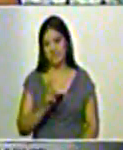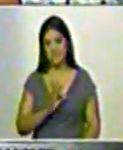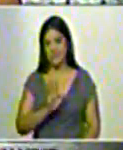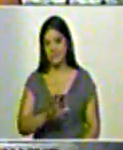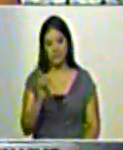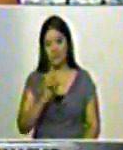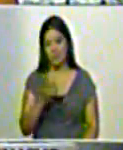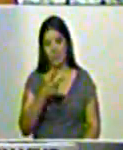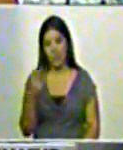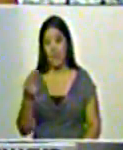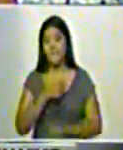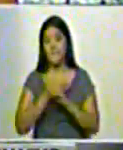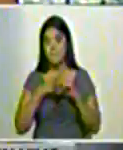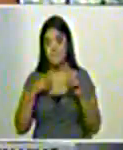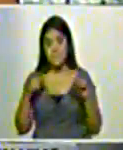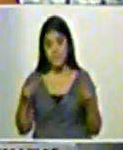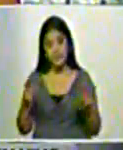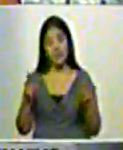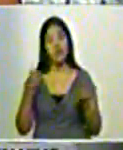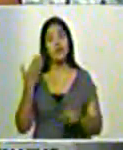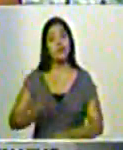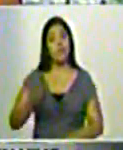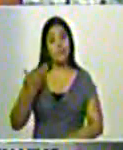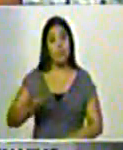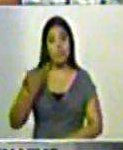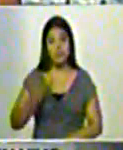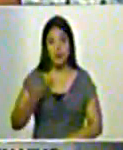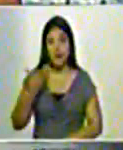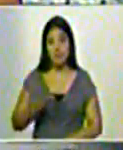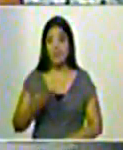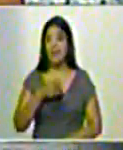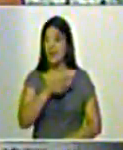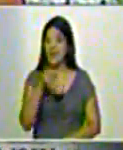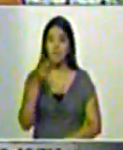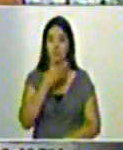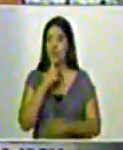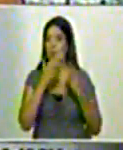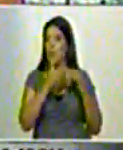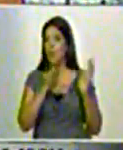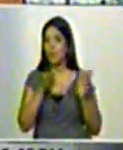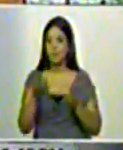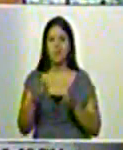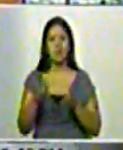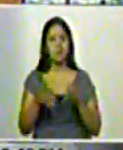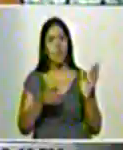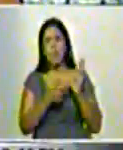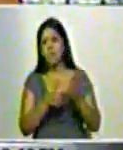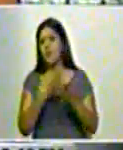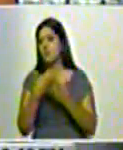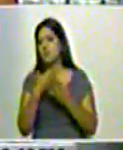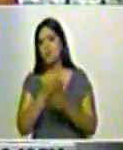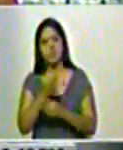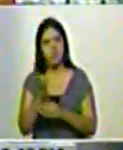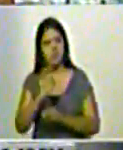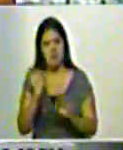¿no? Pero sí es una señal importante que no tienen organización, no presentaron sus testigos, no fueron sus